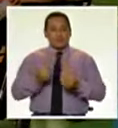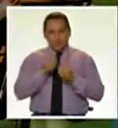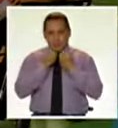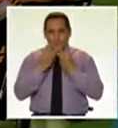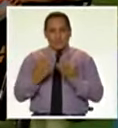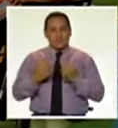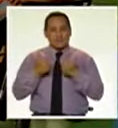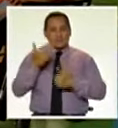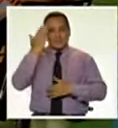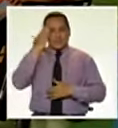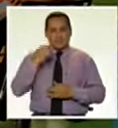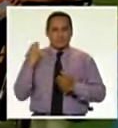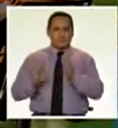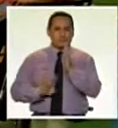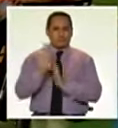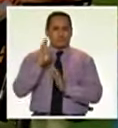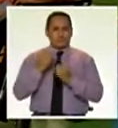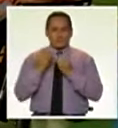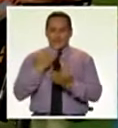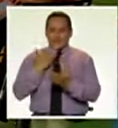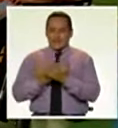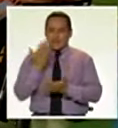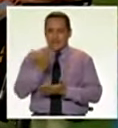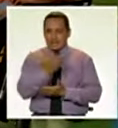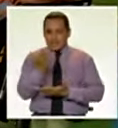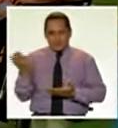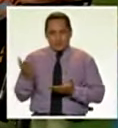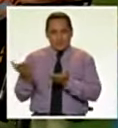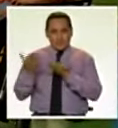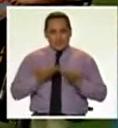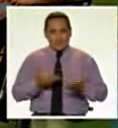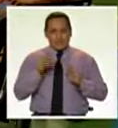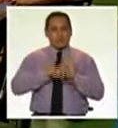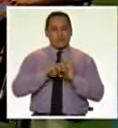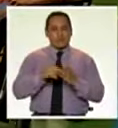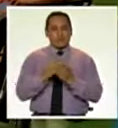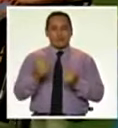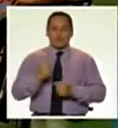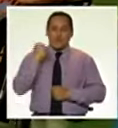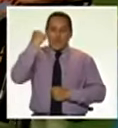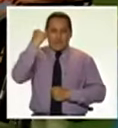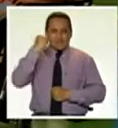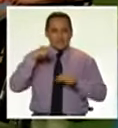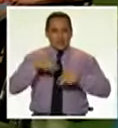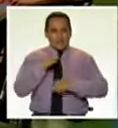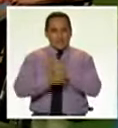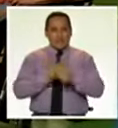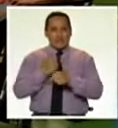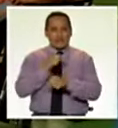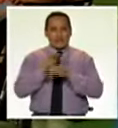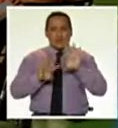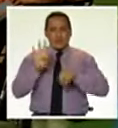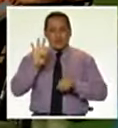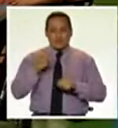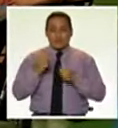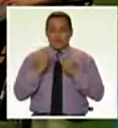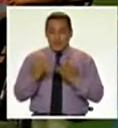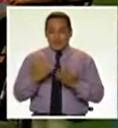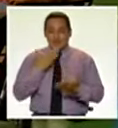saber que se pueden lograr todas estas metas. Gracias muchachos por haber venido al programa. Muchos éxitos en este año 2014 también para ustedes, ¿ya?